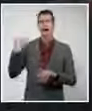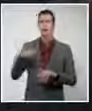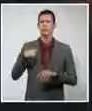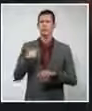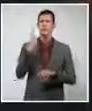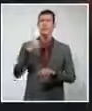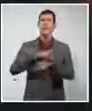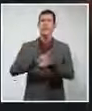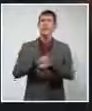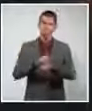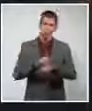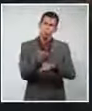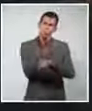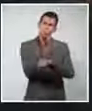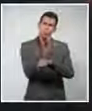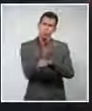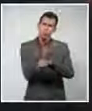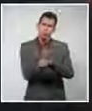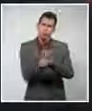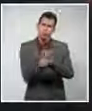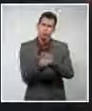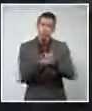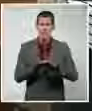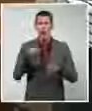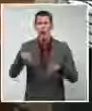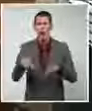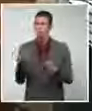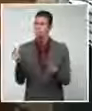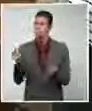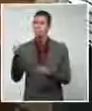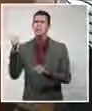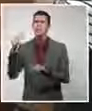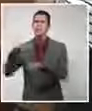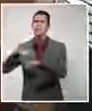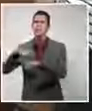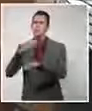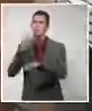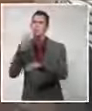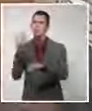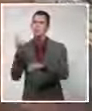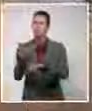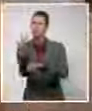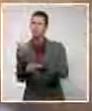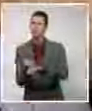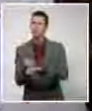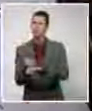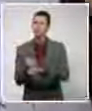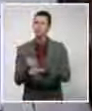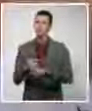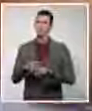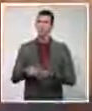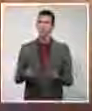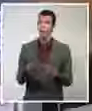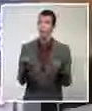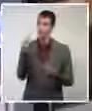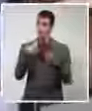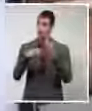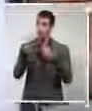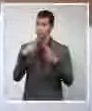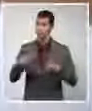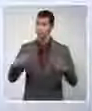en descargar algo, ahora le va a durar 10 segundos en descargar algo. Directivos de Etexa aconsejan a sus clientes revisar las configuraciones de sus